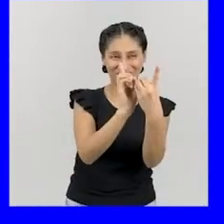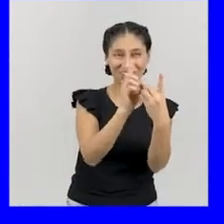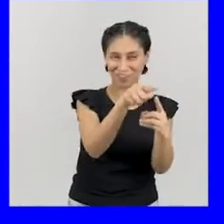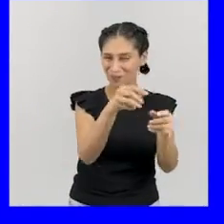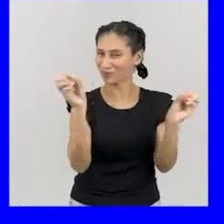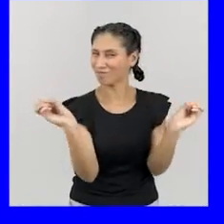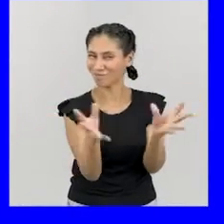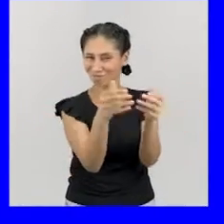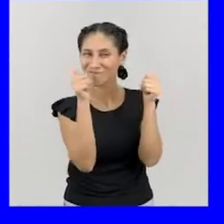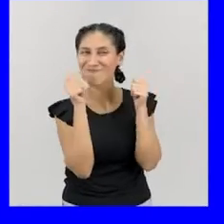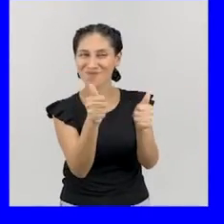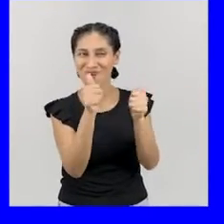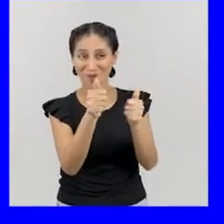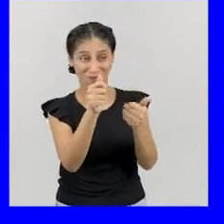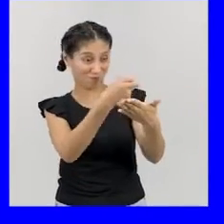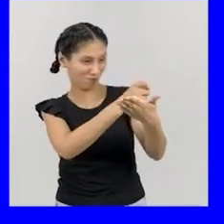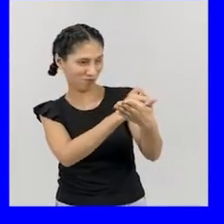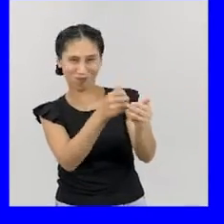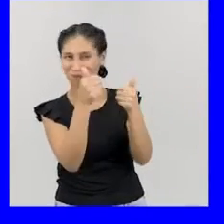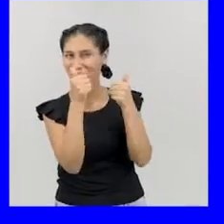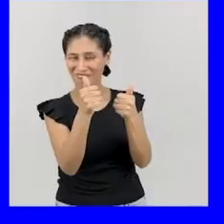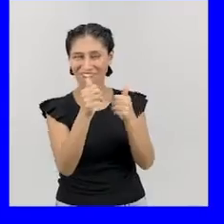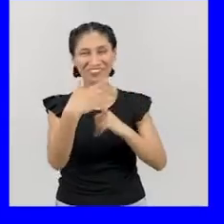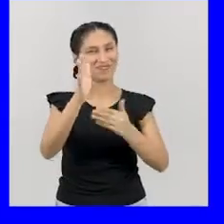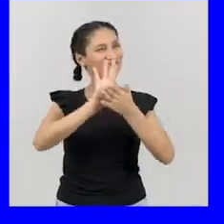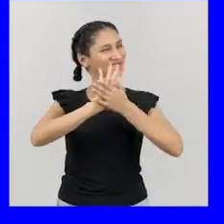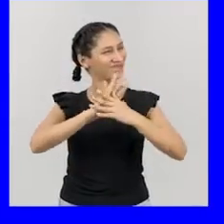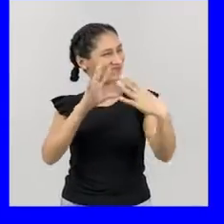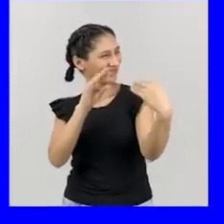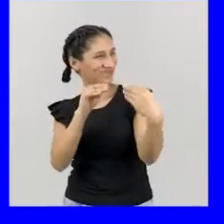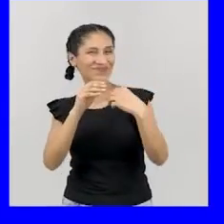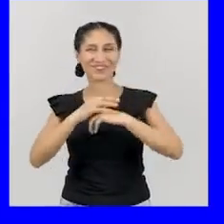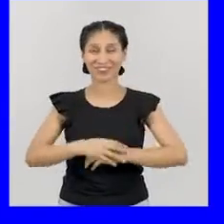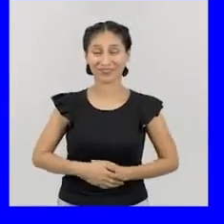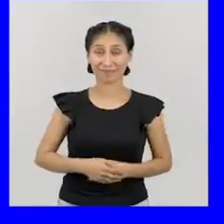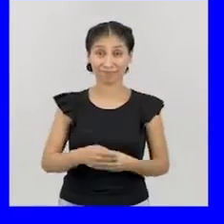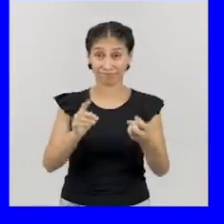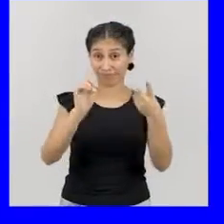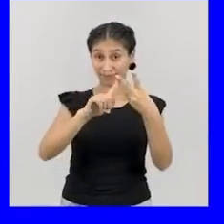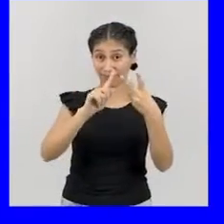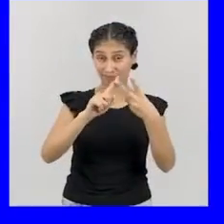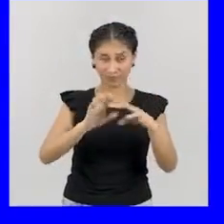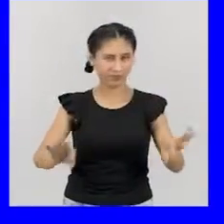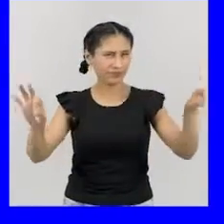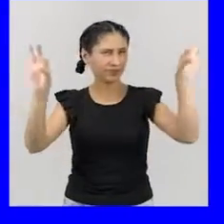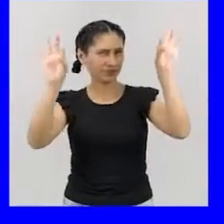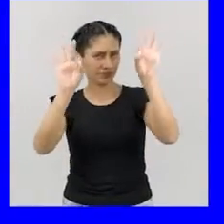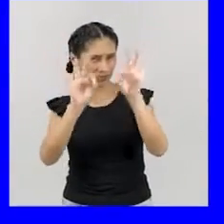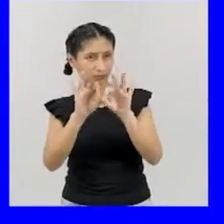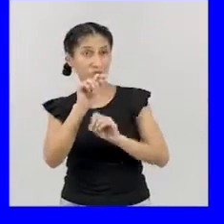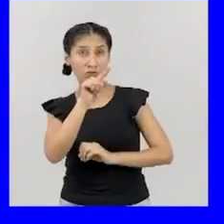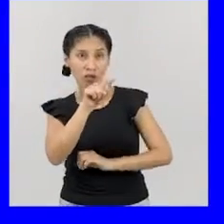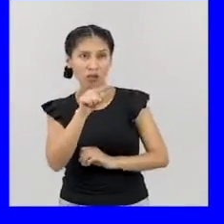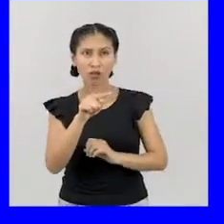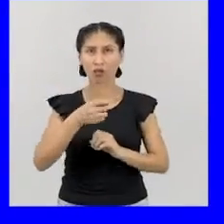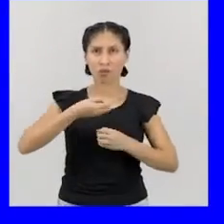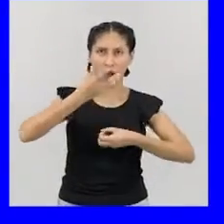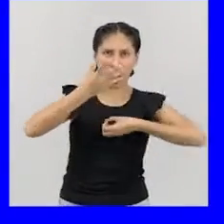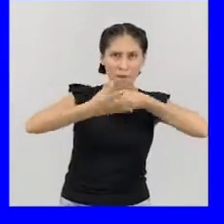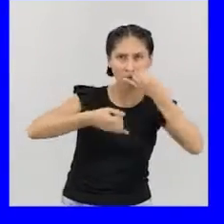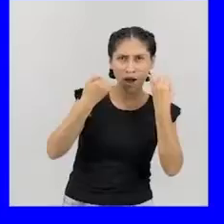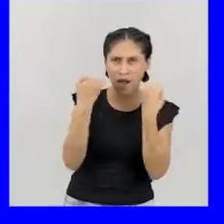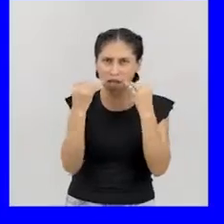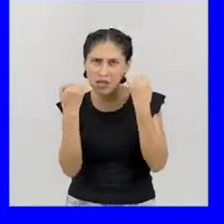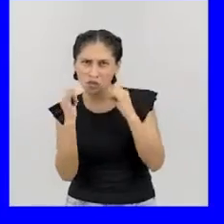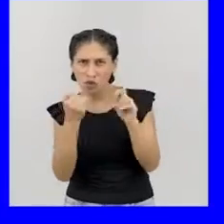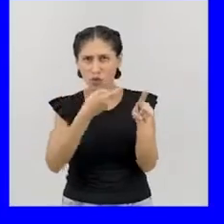acercaré y hablaré de ese tema con más tranquilidad. Es increíble escucharla hablar en los idiomas